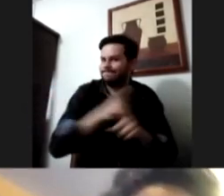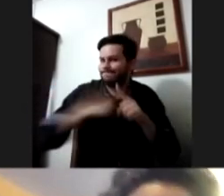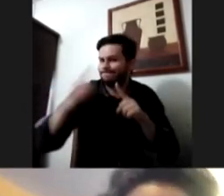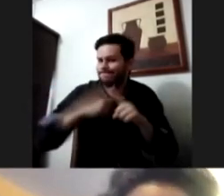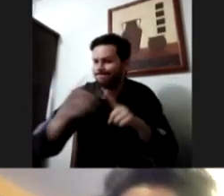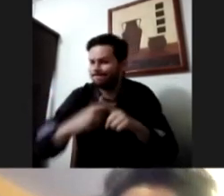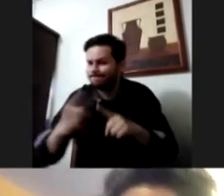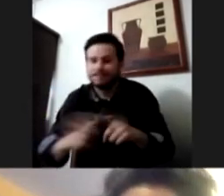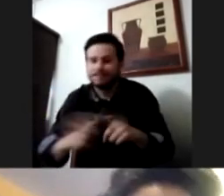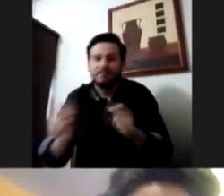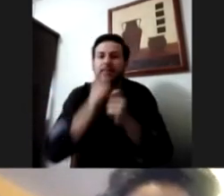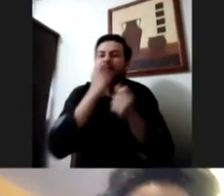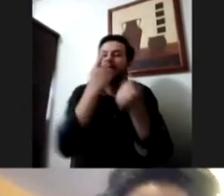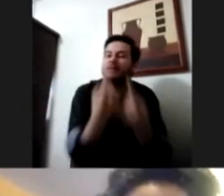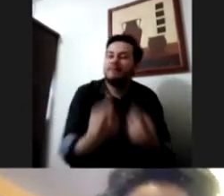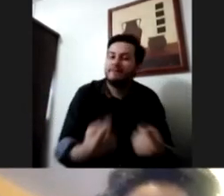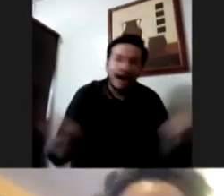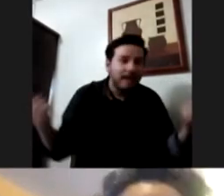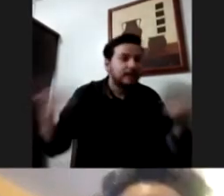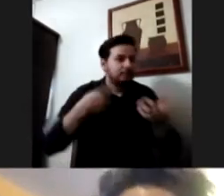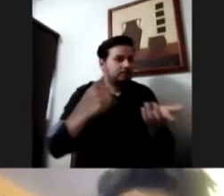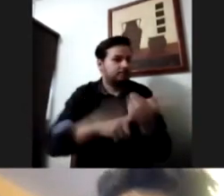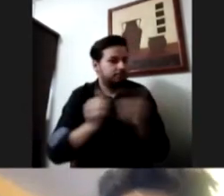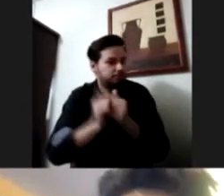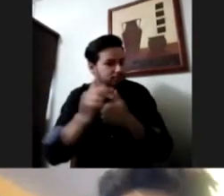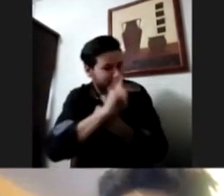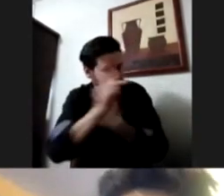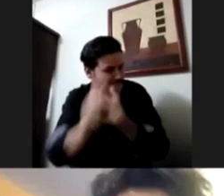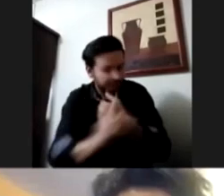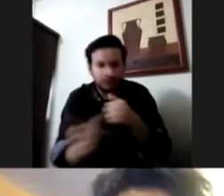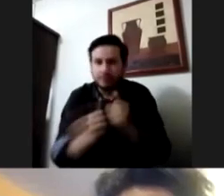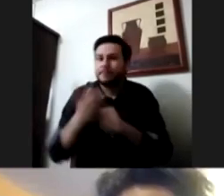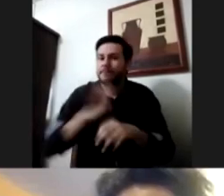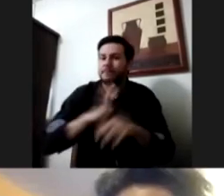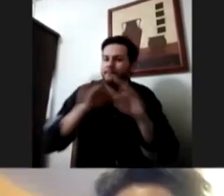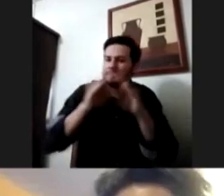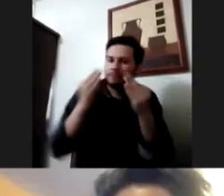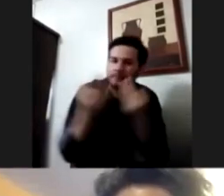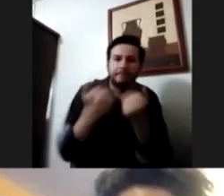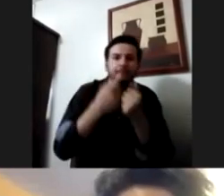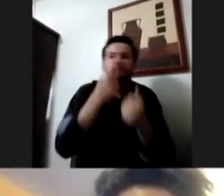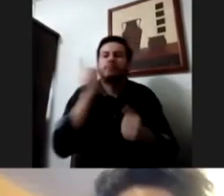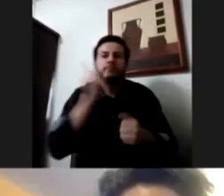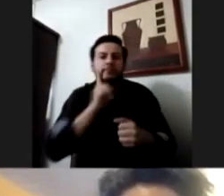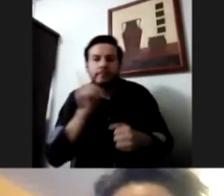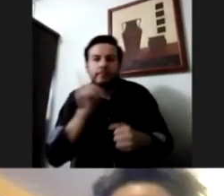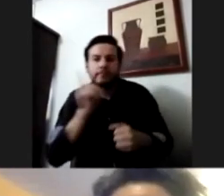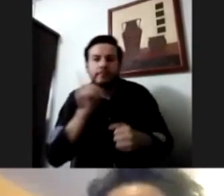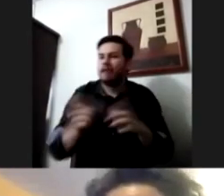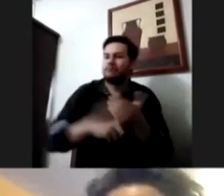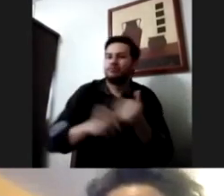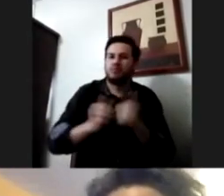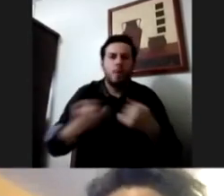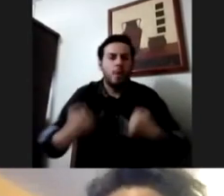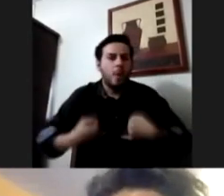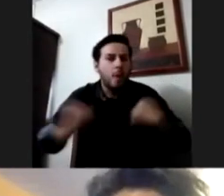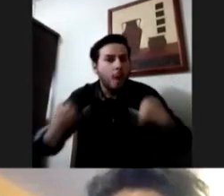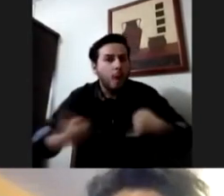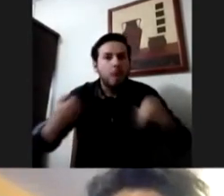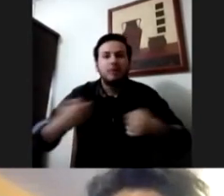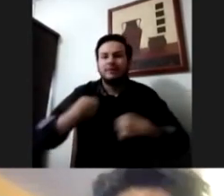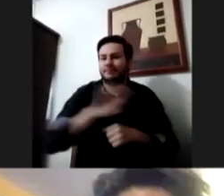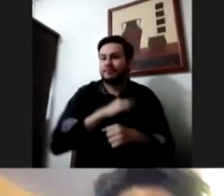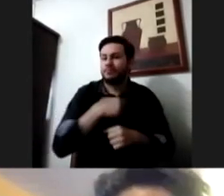de infancias, ¿no?, que hay en el país, también las diferentes formas de ser niña, niño y adolescente, y pues con esto